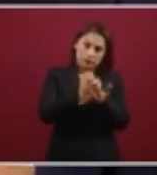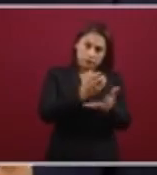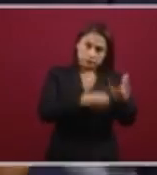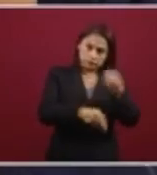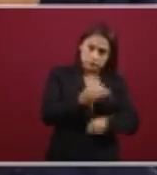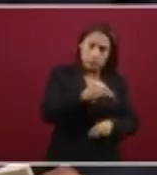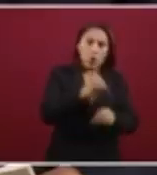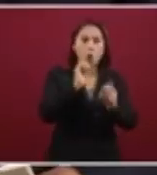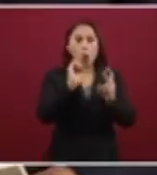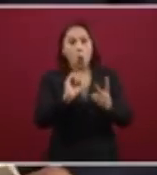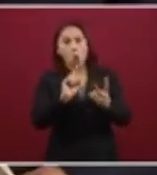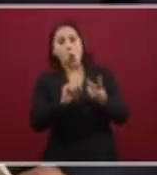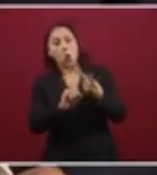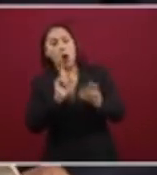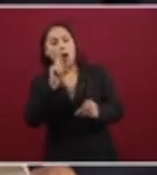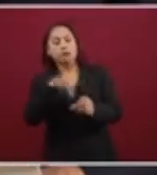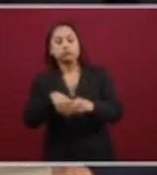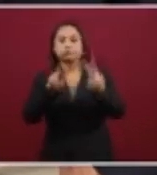que